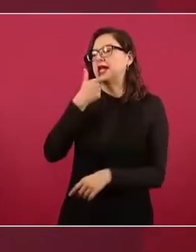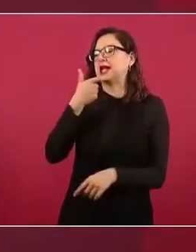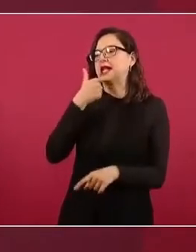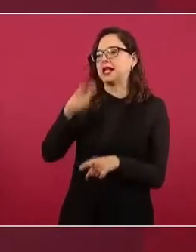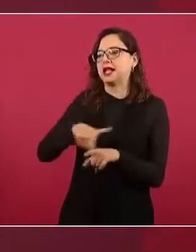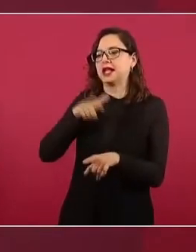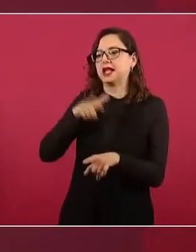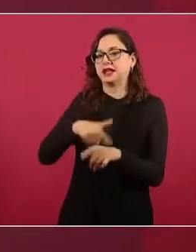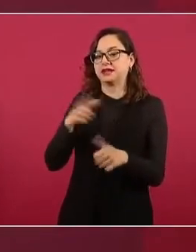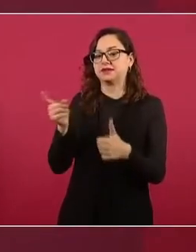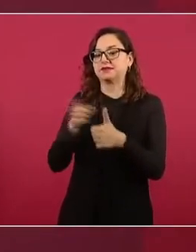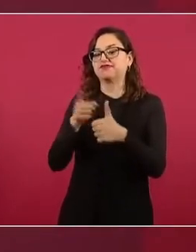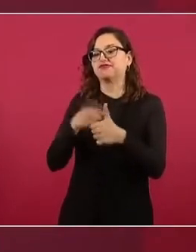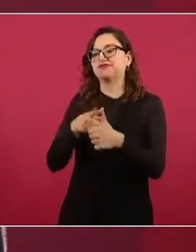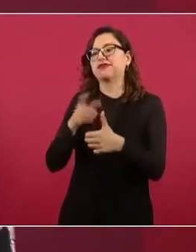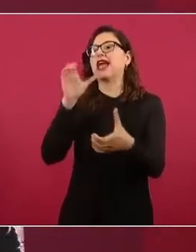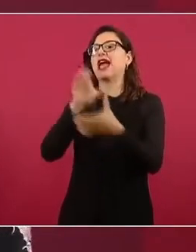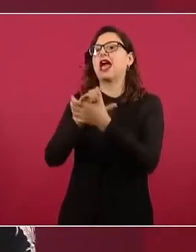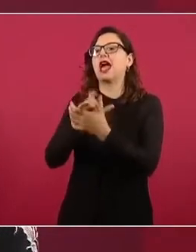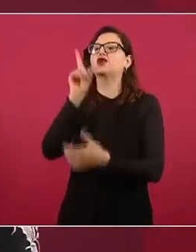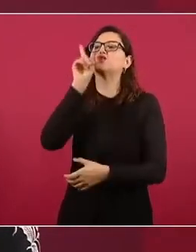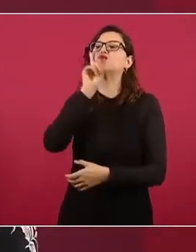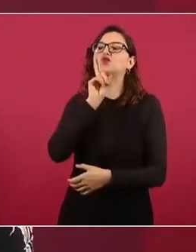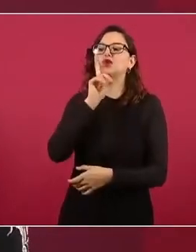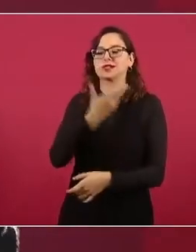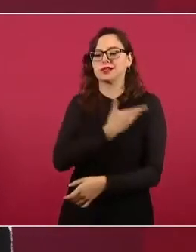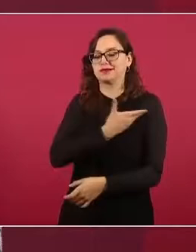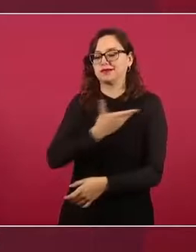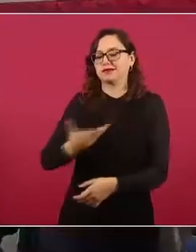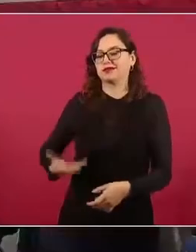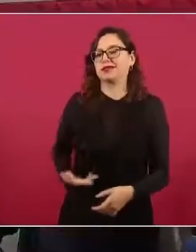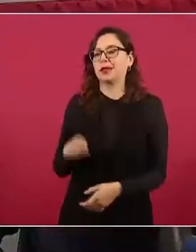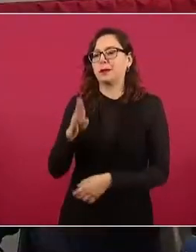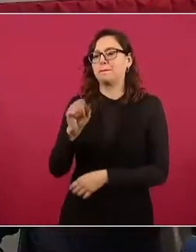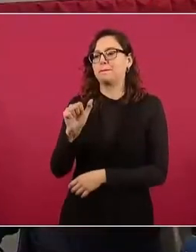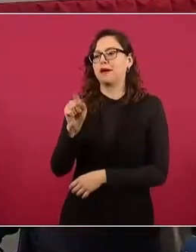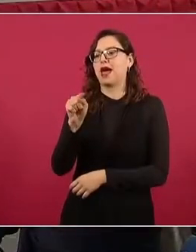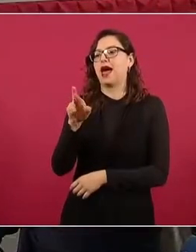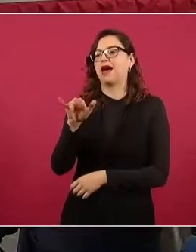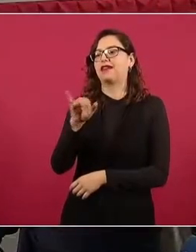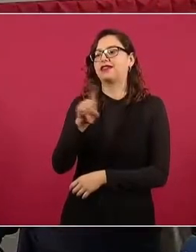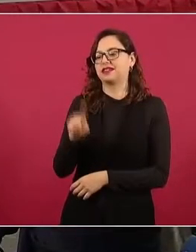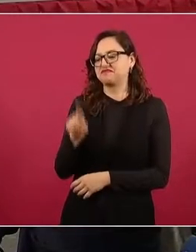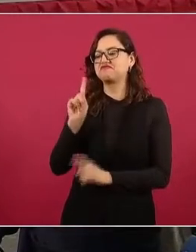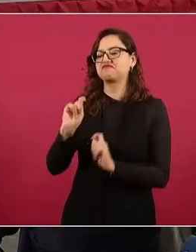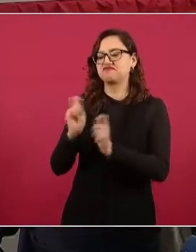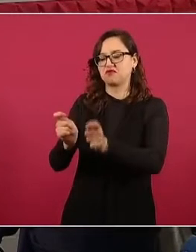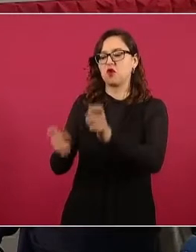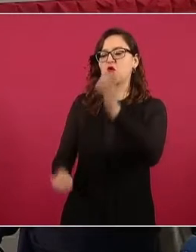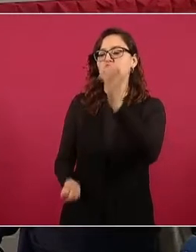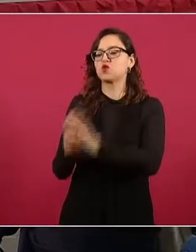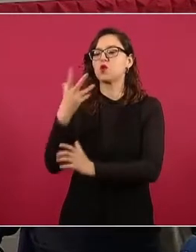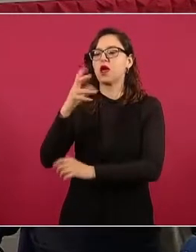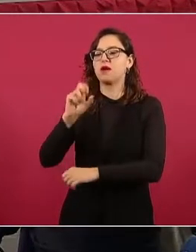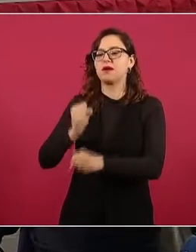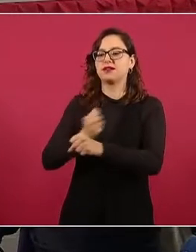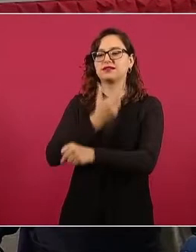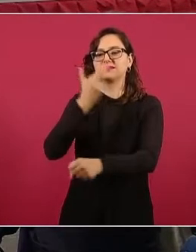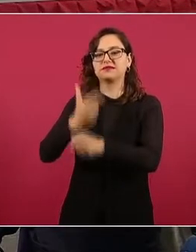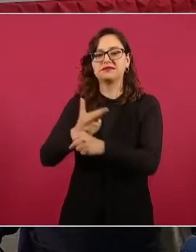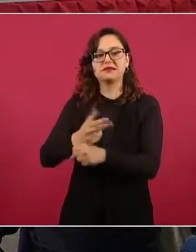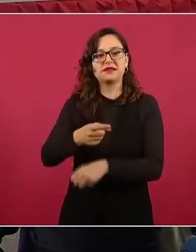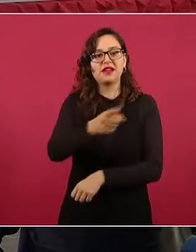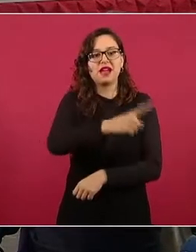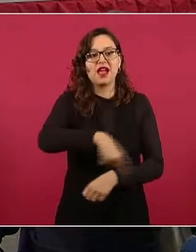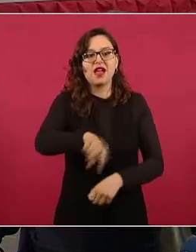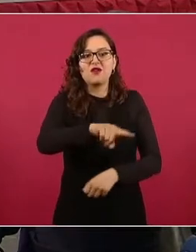que sería la esposa del presidente de la República. La verdad es que se trató de especulaciones